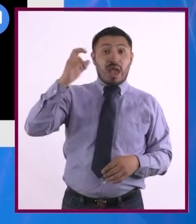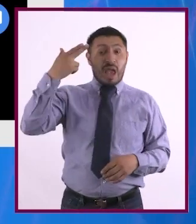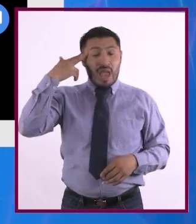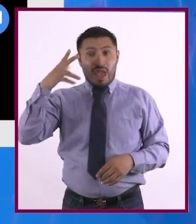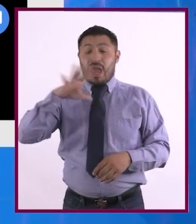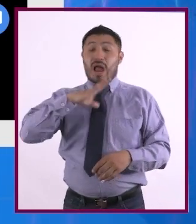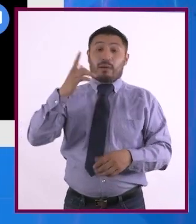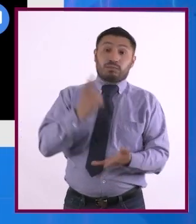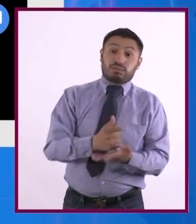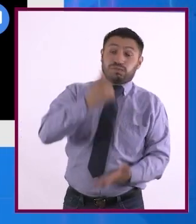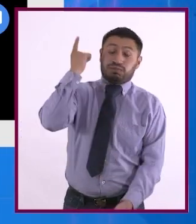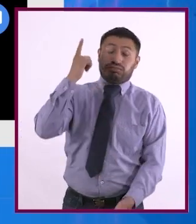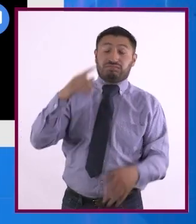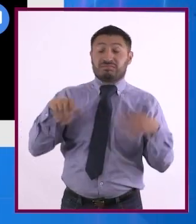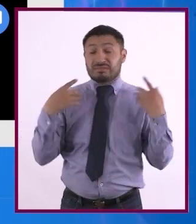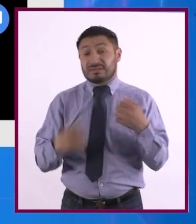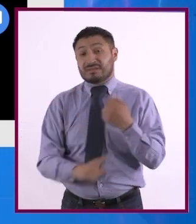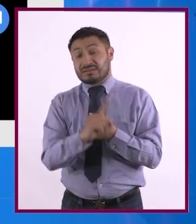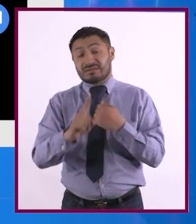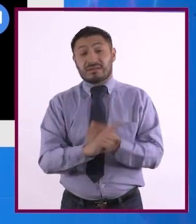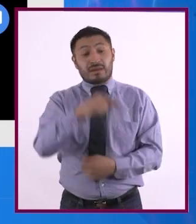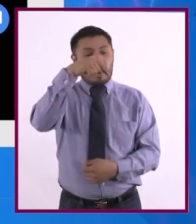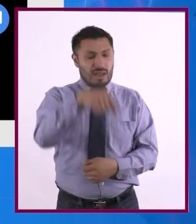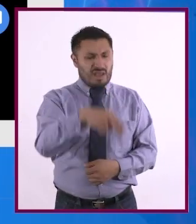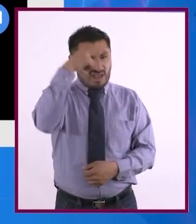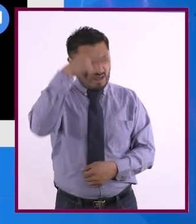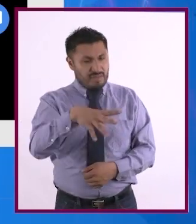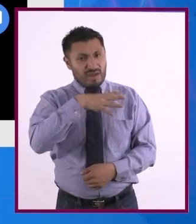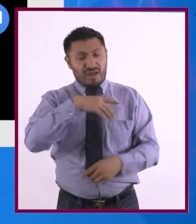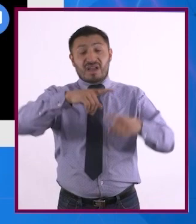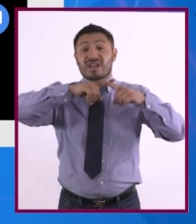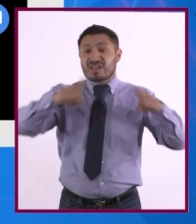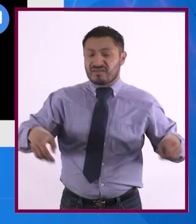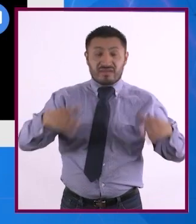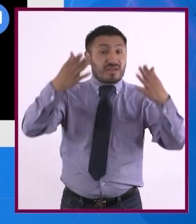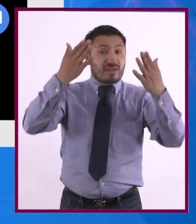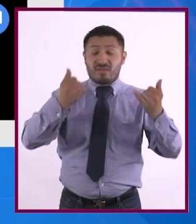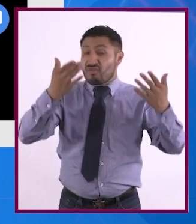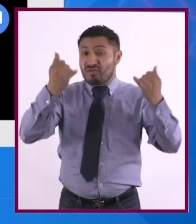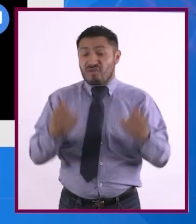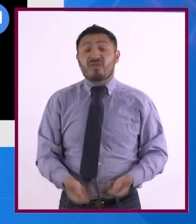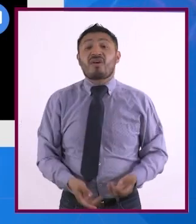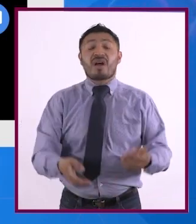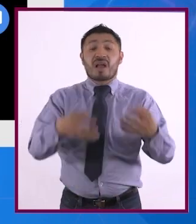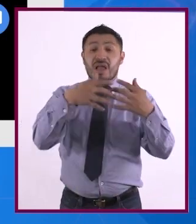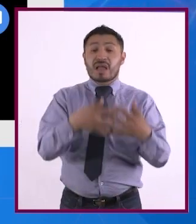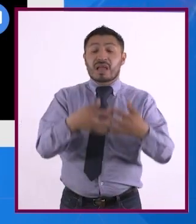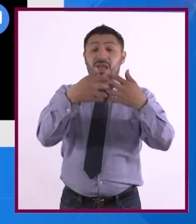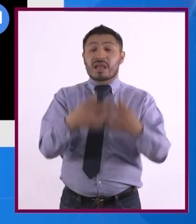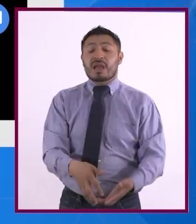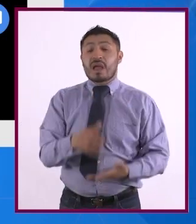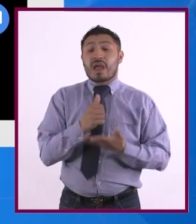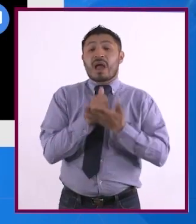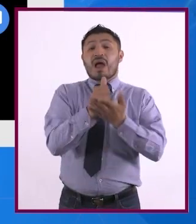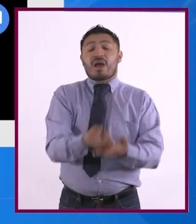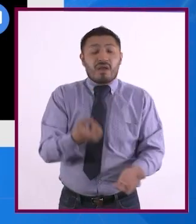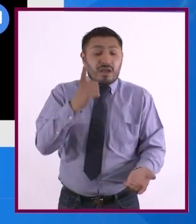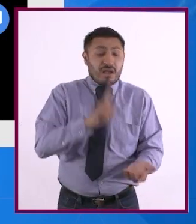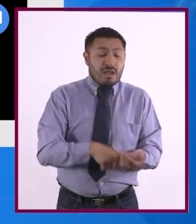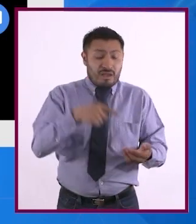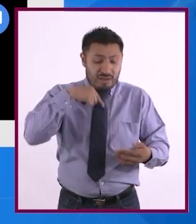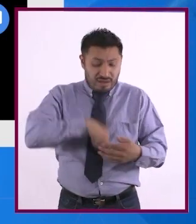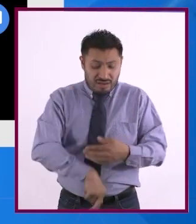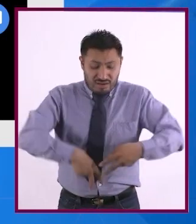donde sí es un problema serio. En nuestro país la realidad es que no tenemos una infraestructura que permita extraer el órgano de